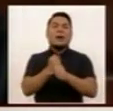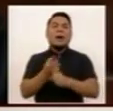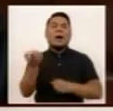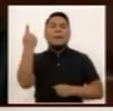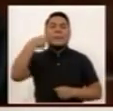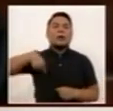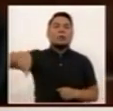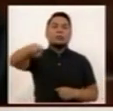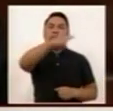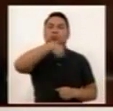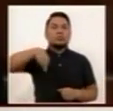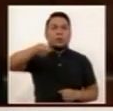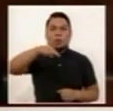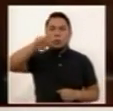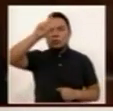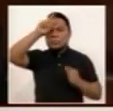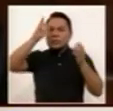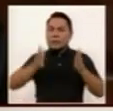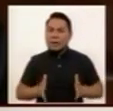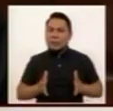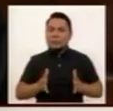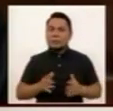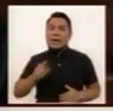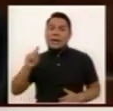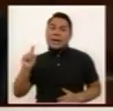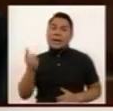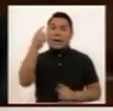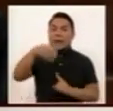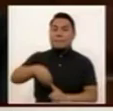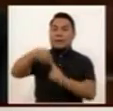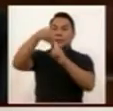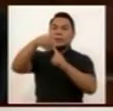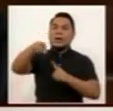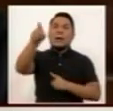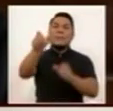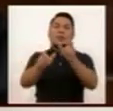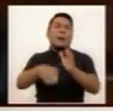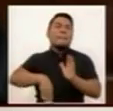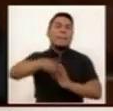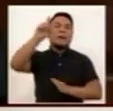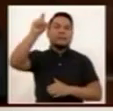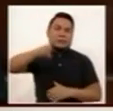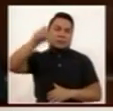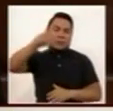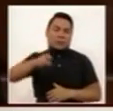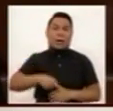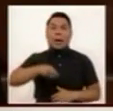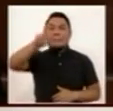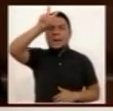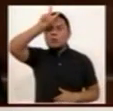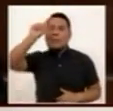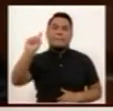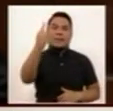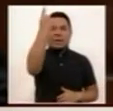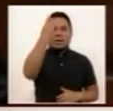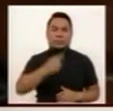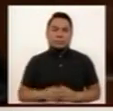los peruanos, en especial de los más necesitados. El Perú primero.